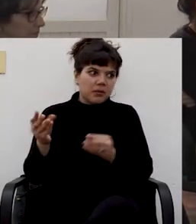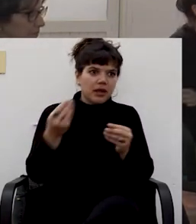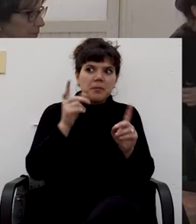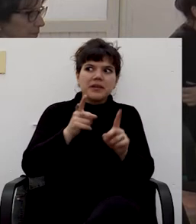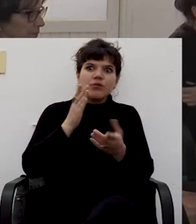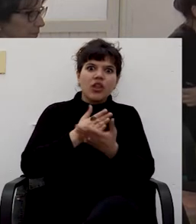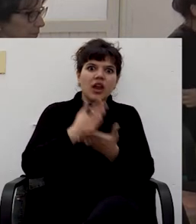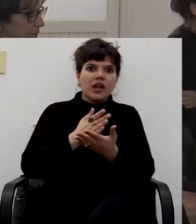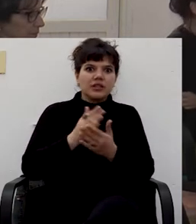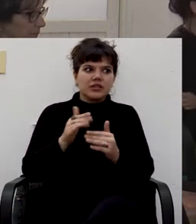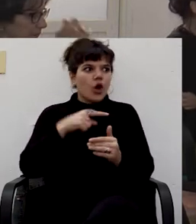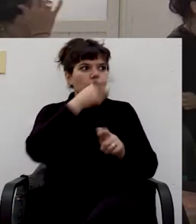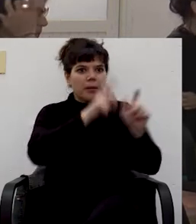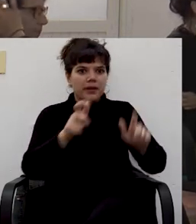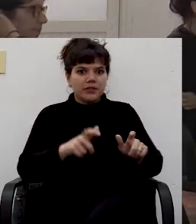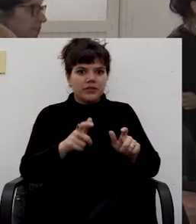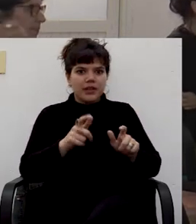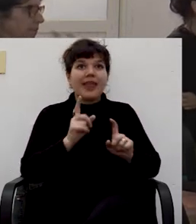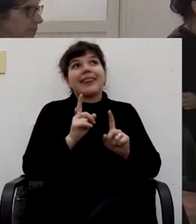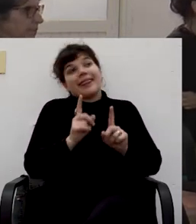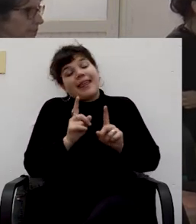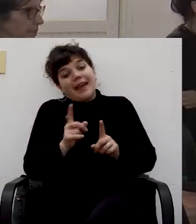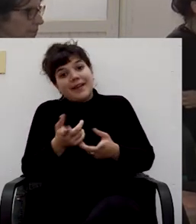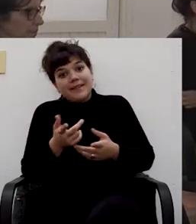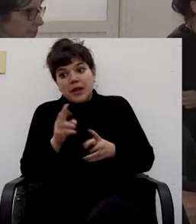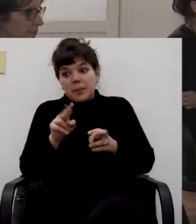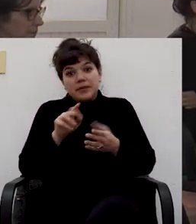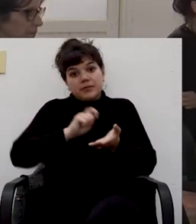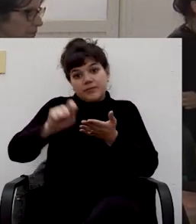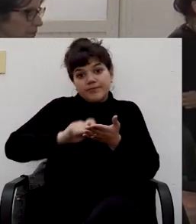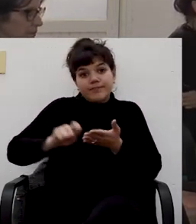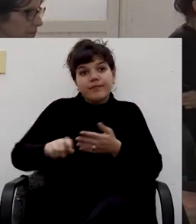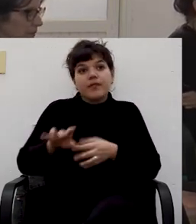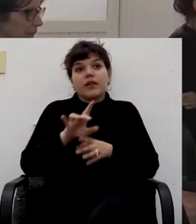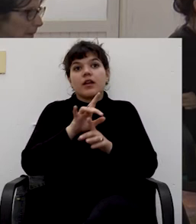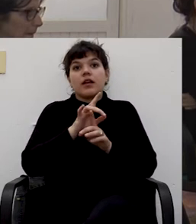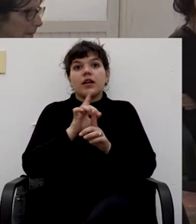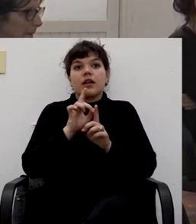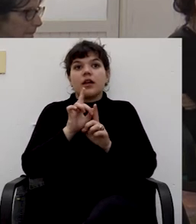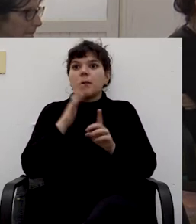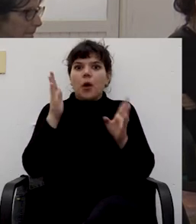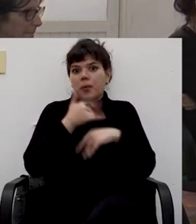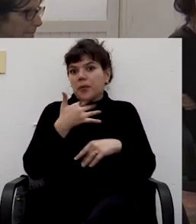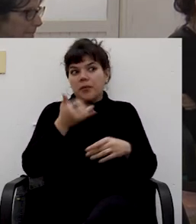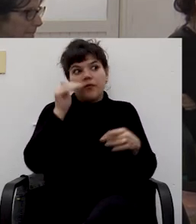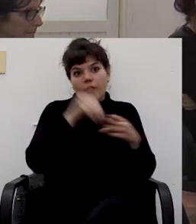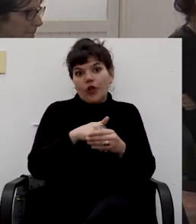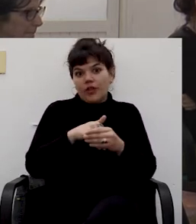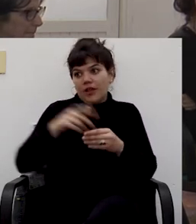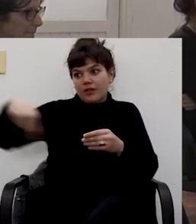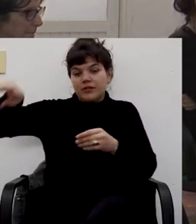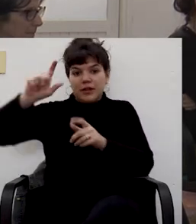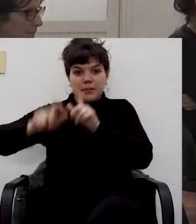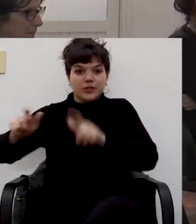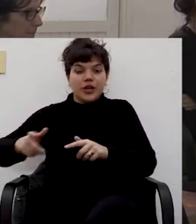derechos, debería tener los mismos deberes. Lamentablemente no los tienen, porque tampoco pueden, por ejemplo, votar en las elecciones,